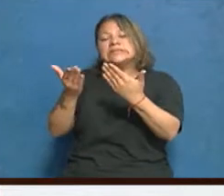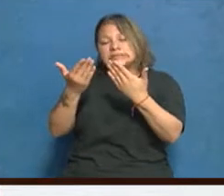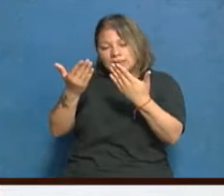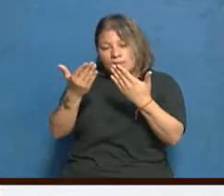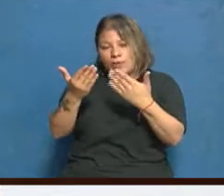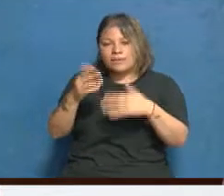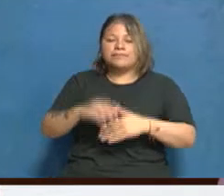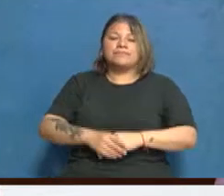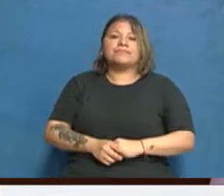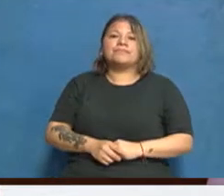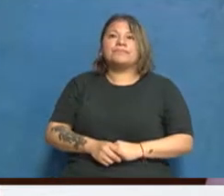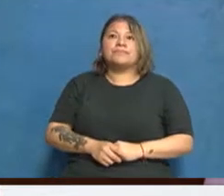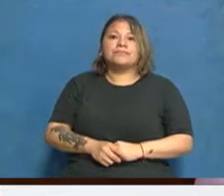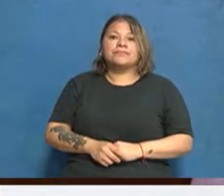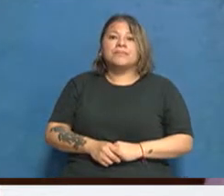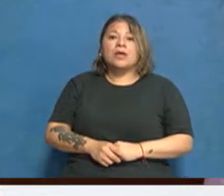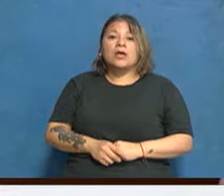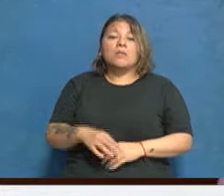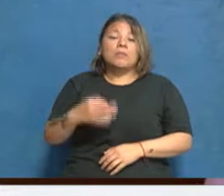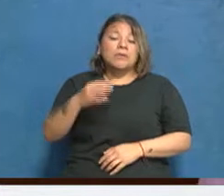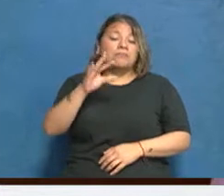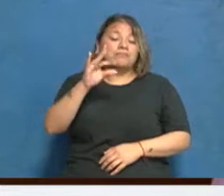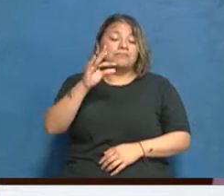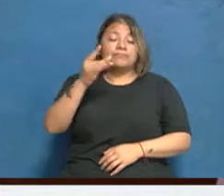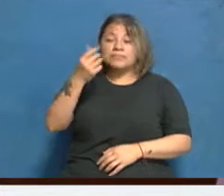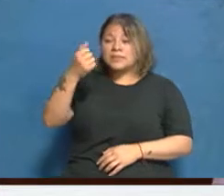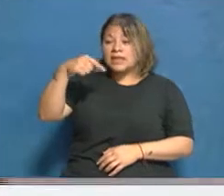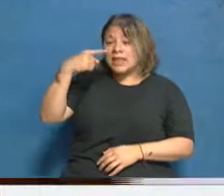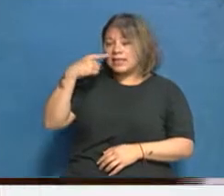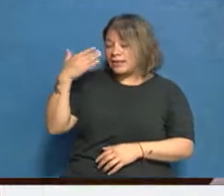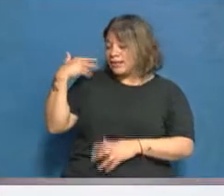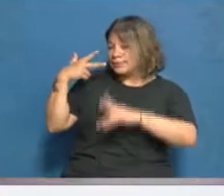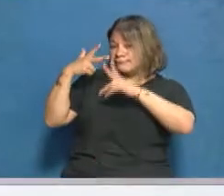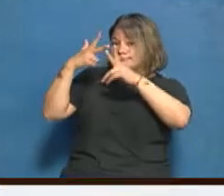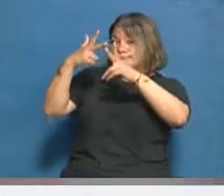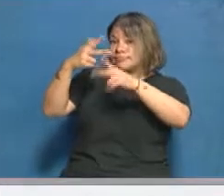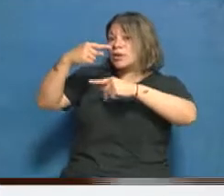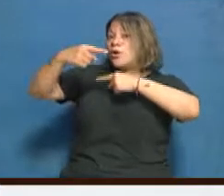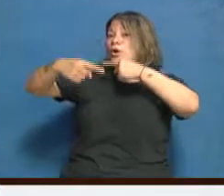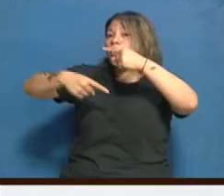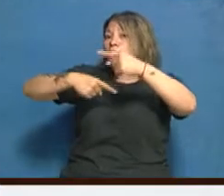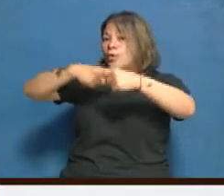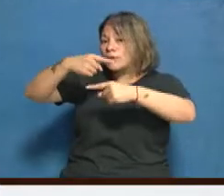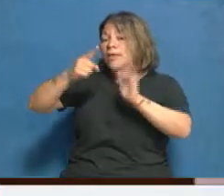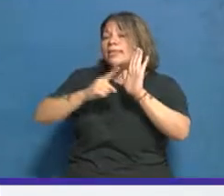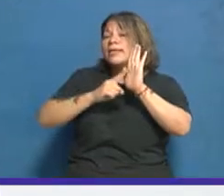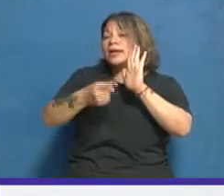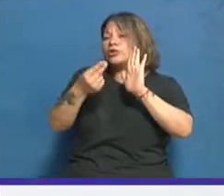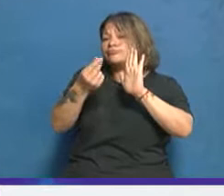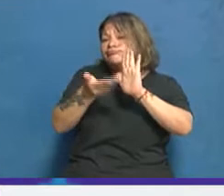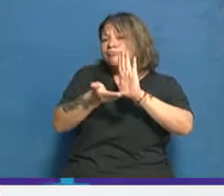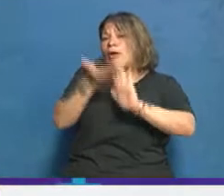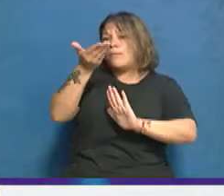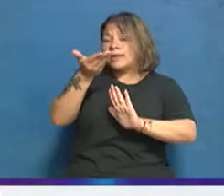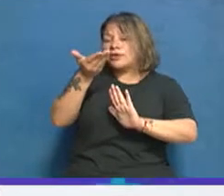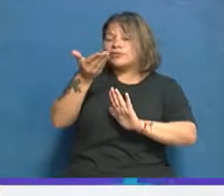realizar a través de internet. Como bien decías, Dani, no es seguimos con esta seguidilla de decretos, hablamos de lo